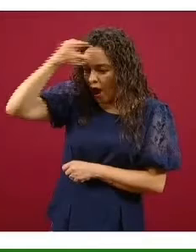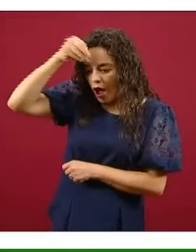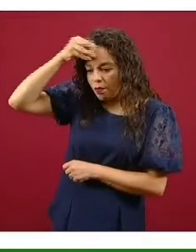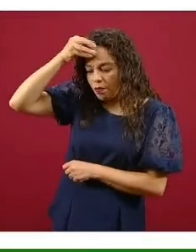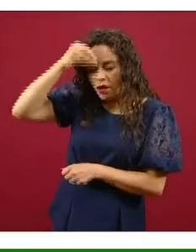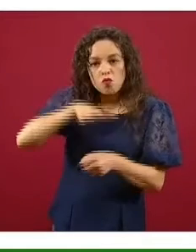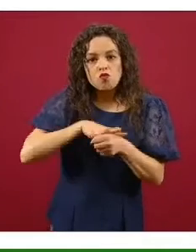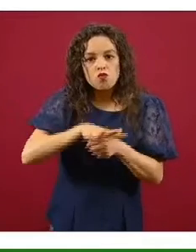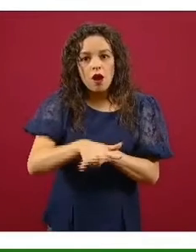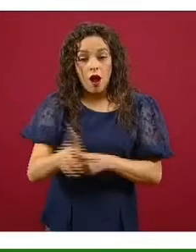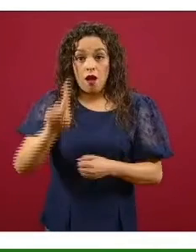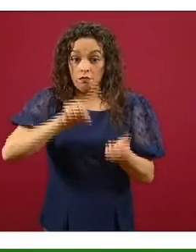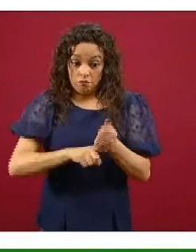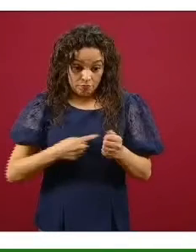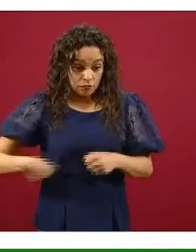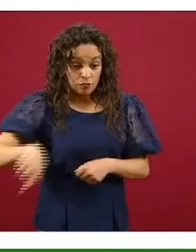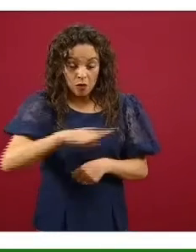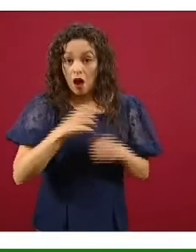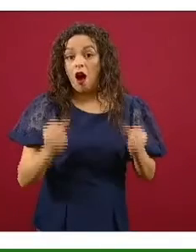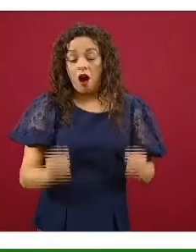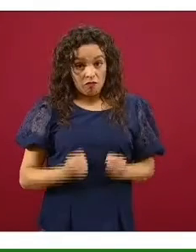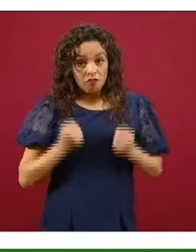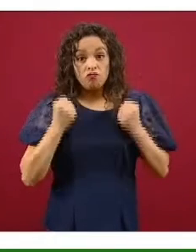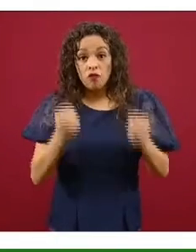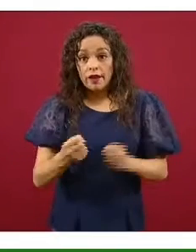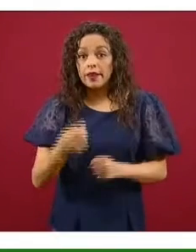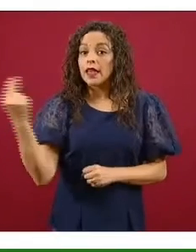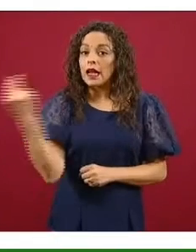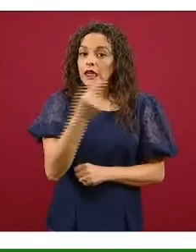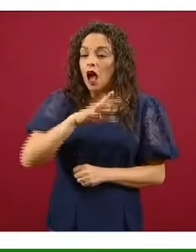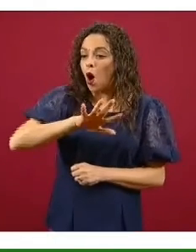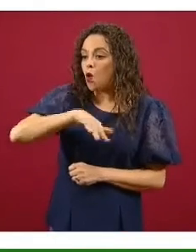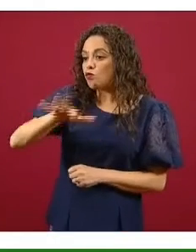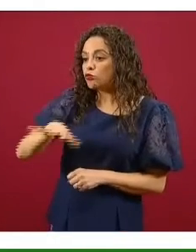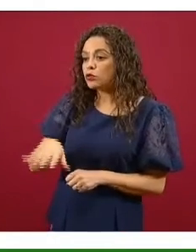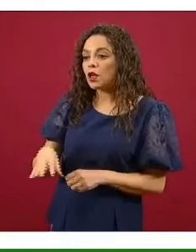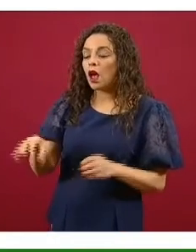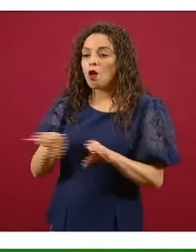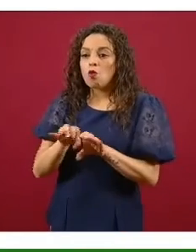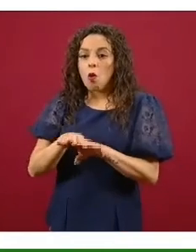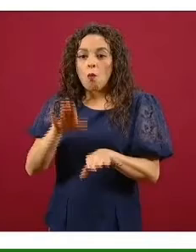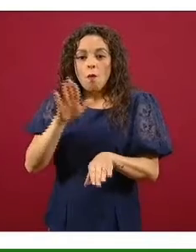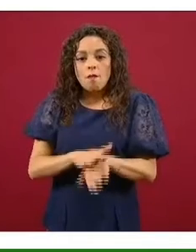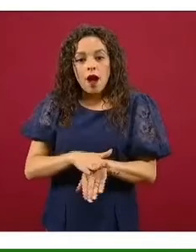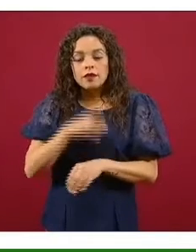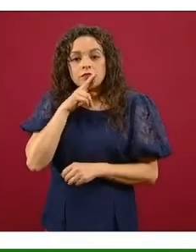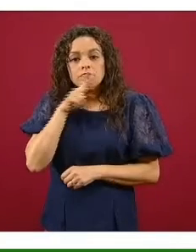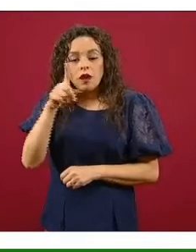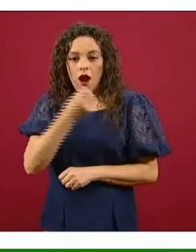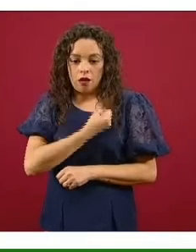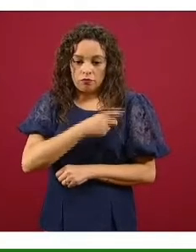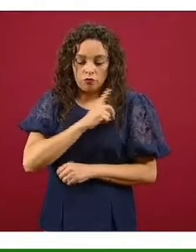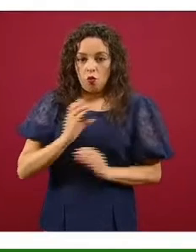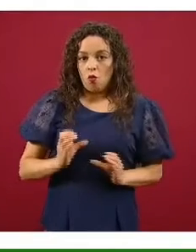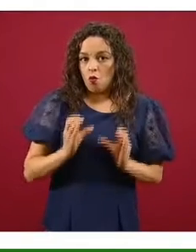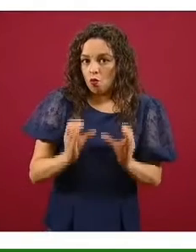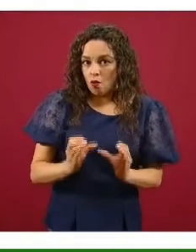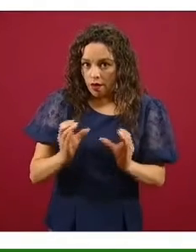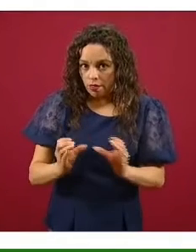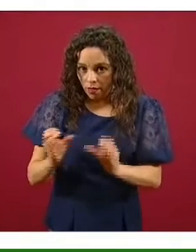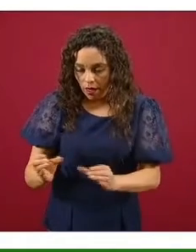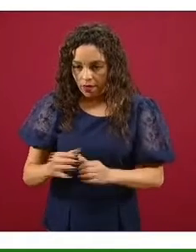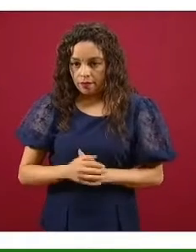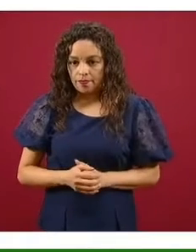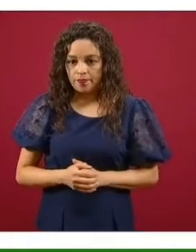estamos pensando por el bienestar de toda la población. La automedicación no solamente va a tener un efecto